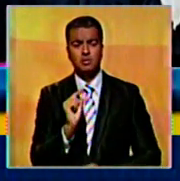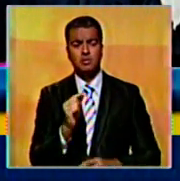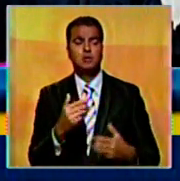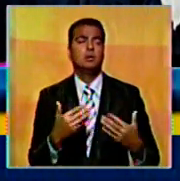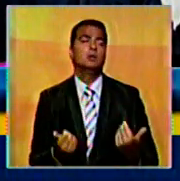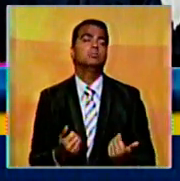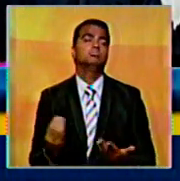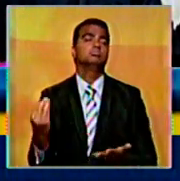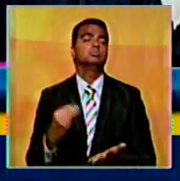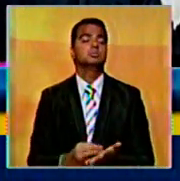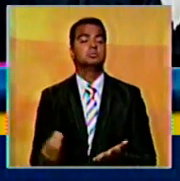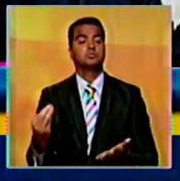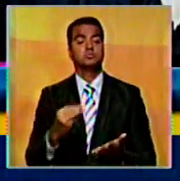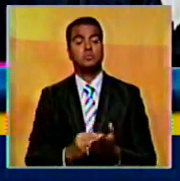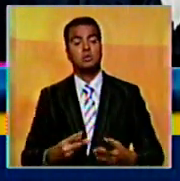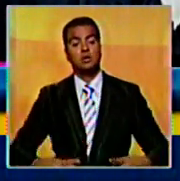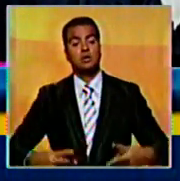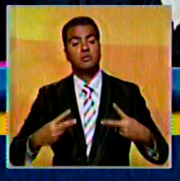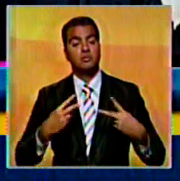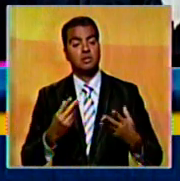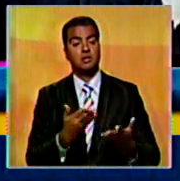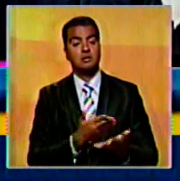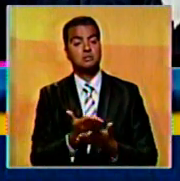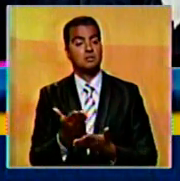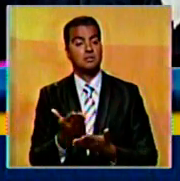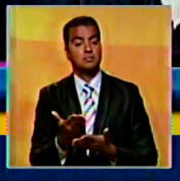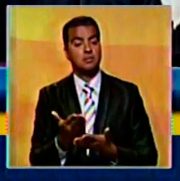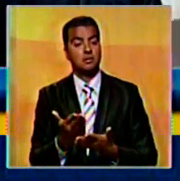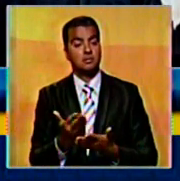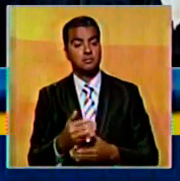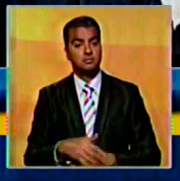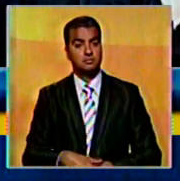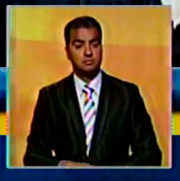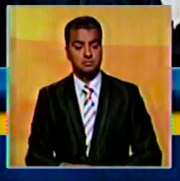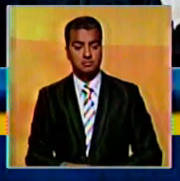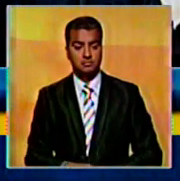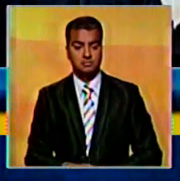de la monotonía, de tener una vida más programada, ¿no? Más cerebral,